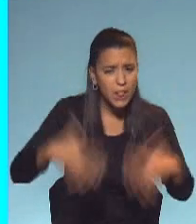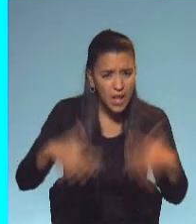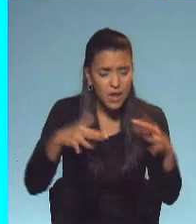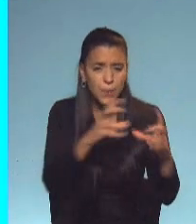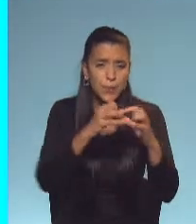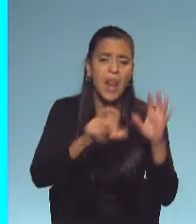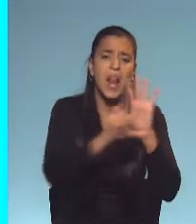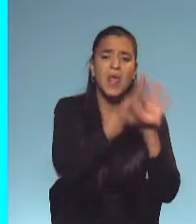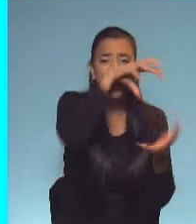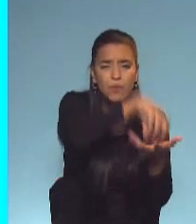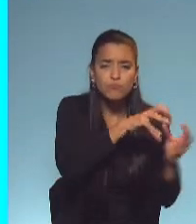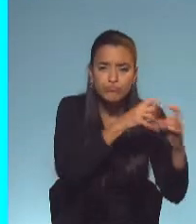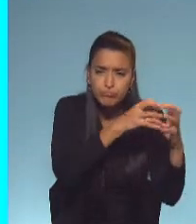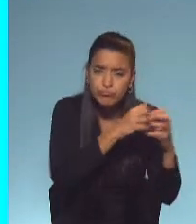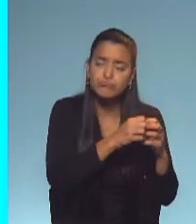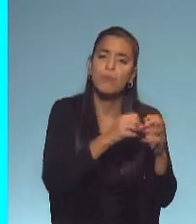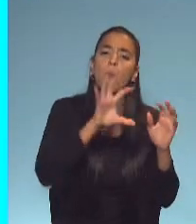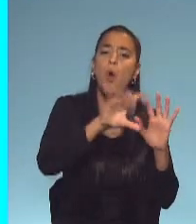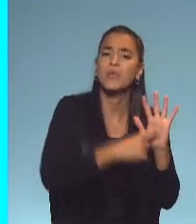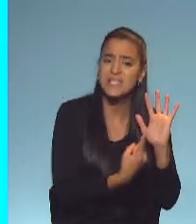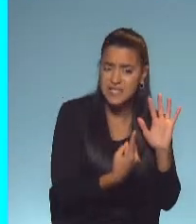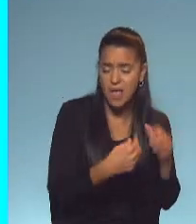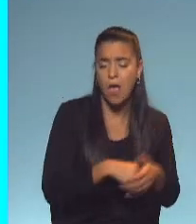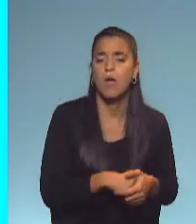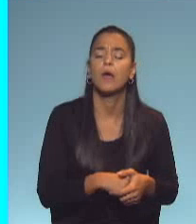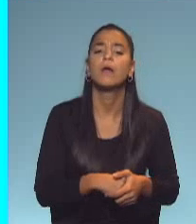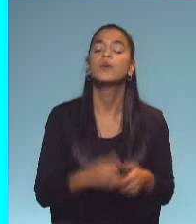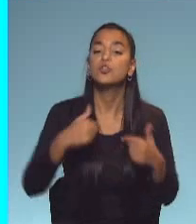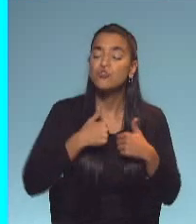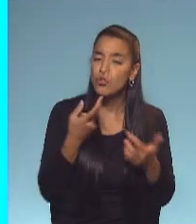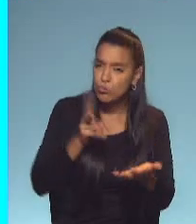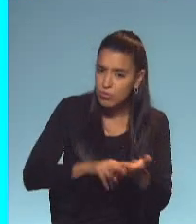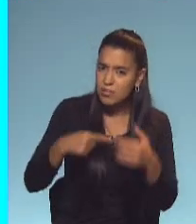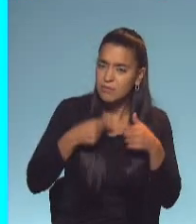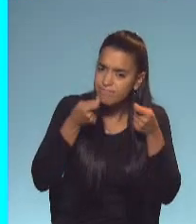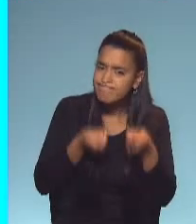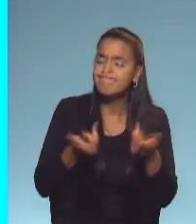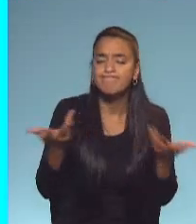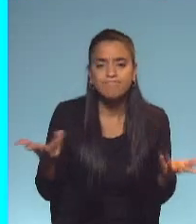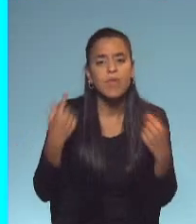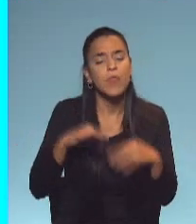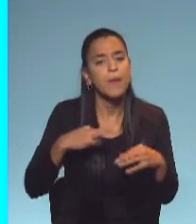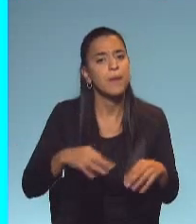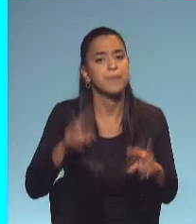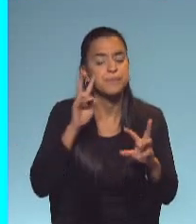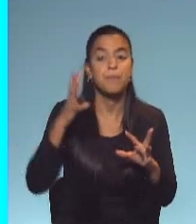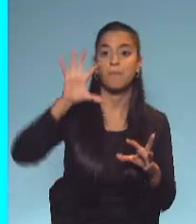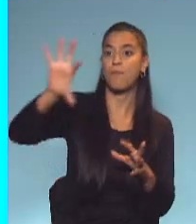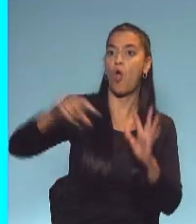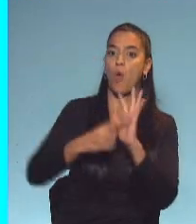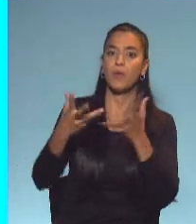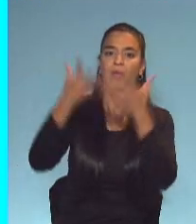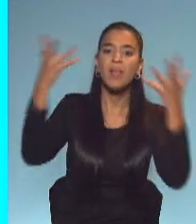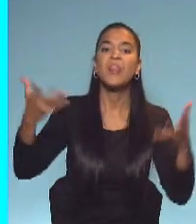en la legislatura de la provincia de Buenos Aires, y yo insisto siempre con lo mismo, hay que dimensionar la provincia de Buenos Aires,